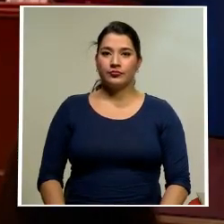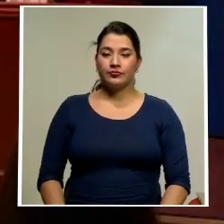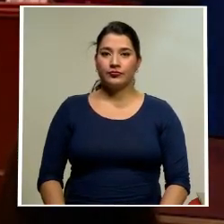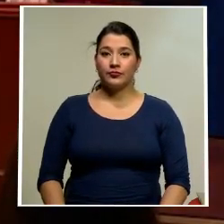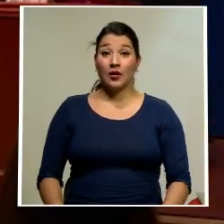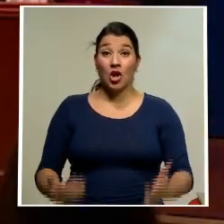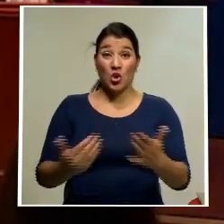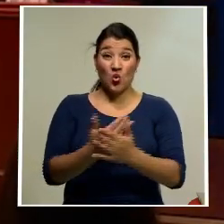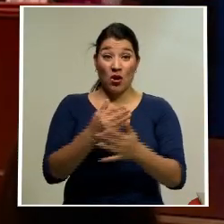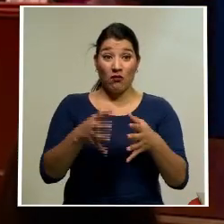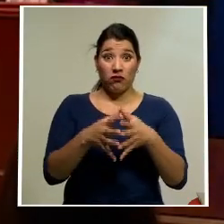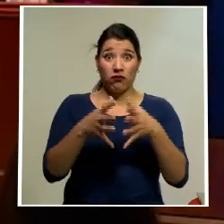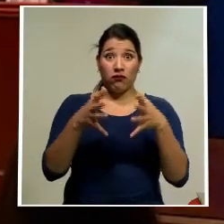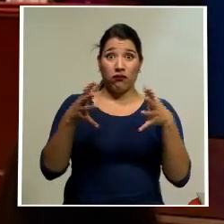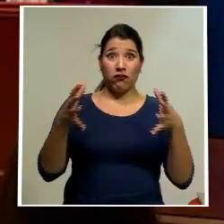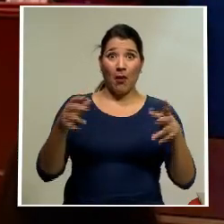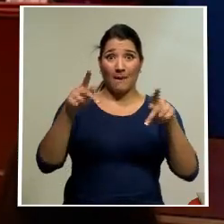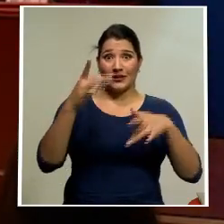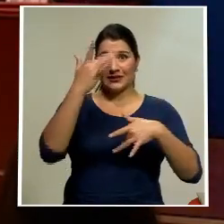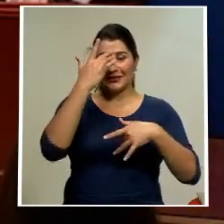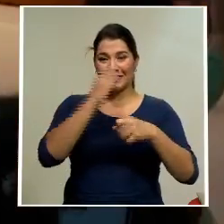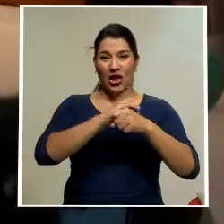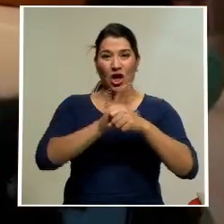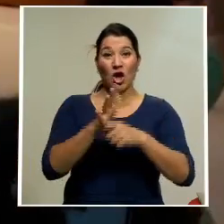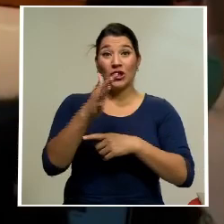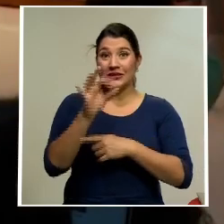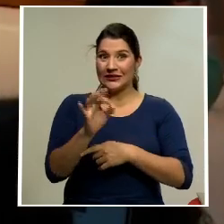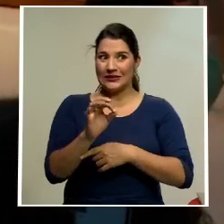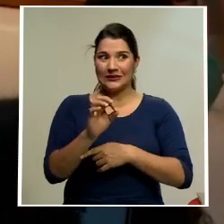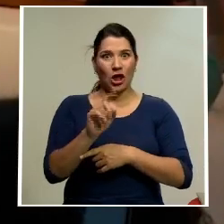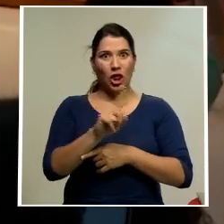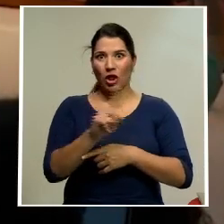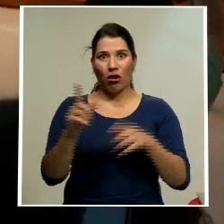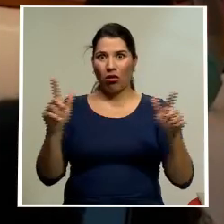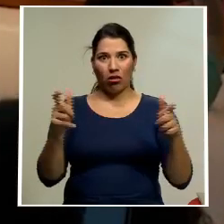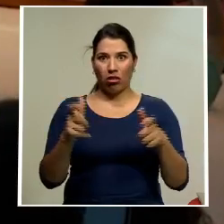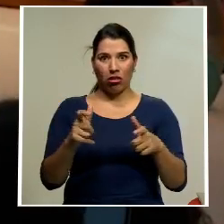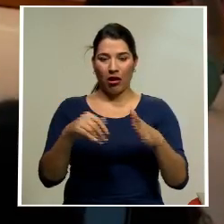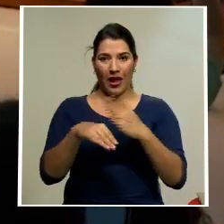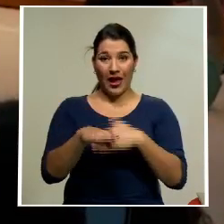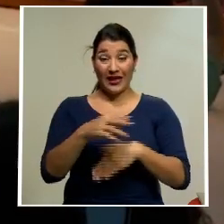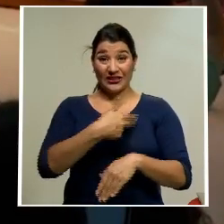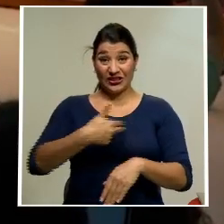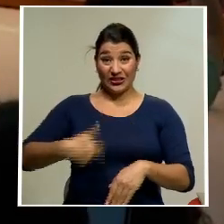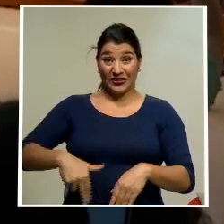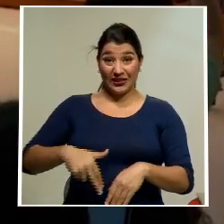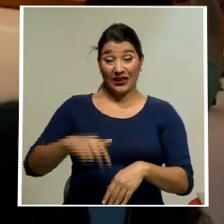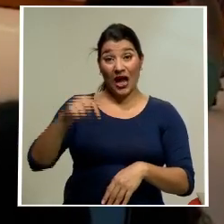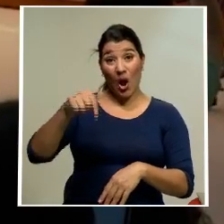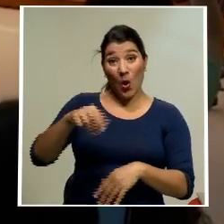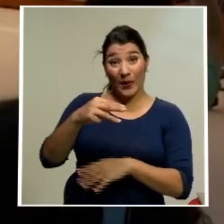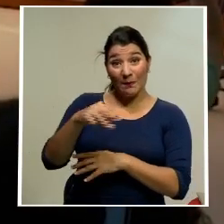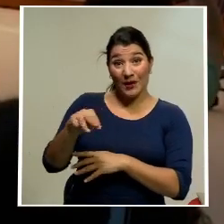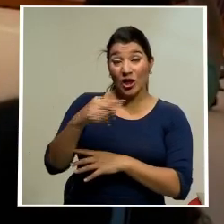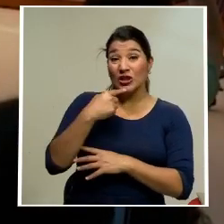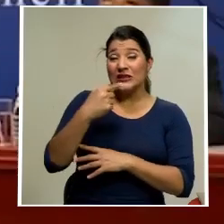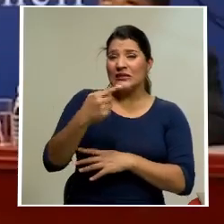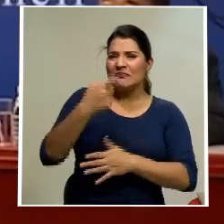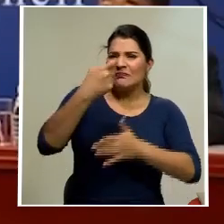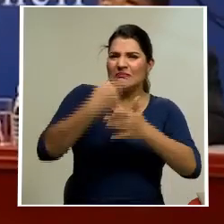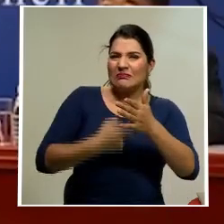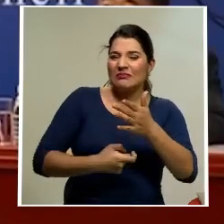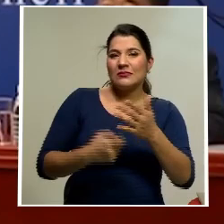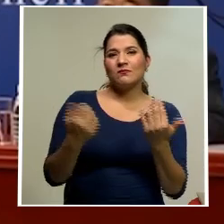La nueva ola de contagios por COVID-19 no cede en China. El miércoles, el gigante asiático anunció el endurecimiento de